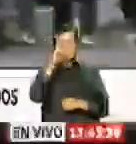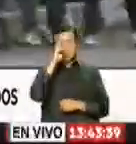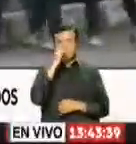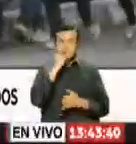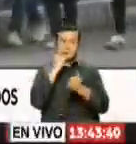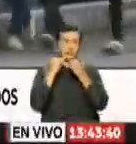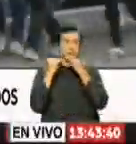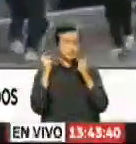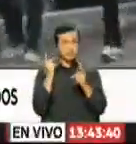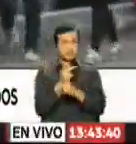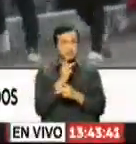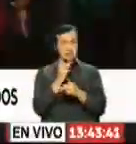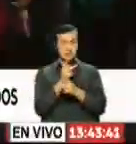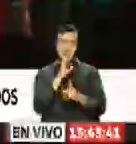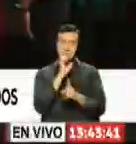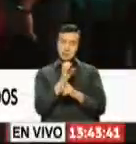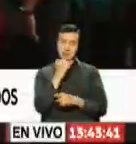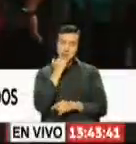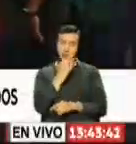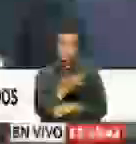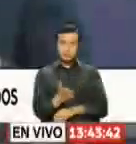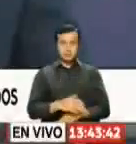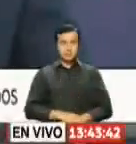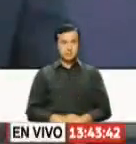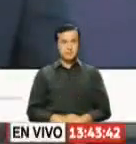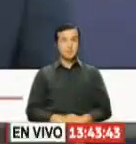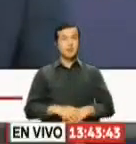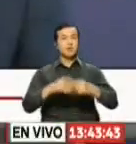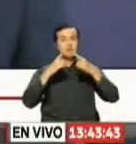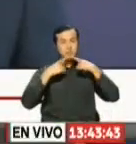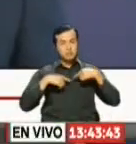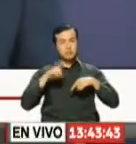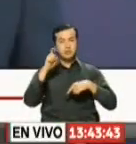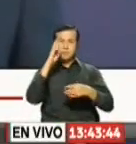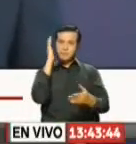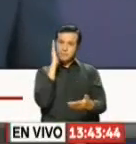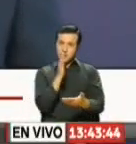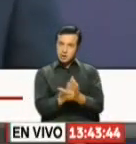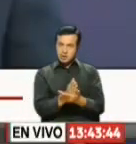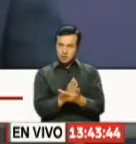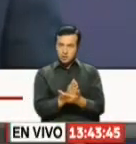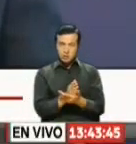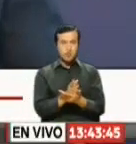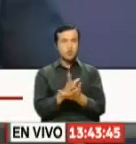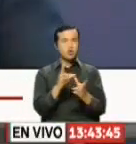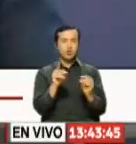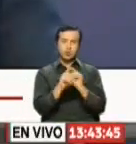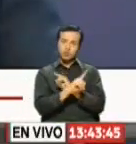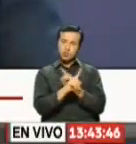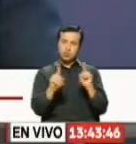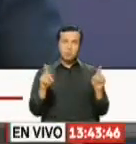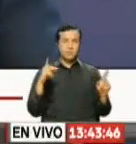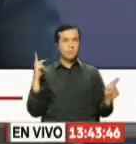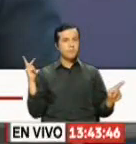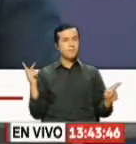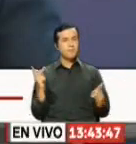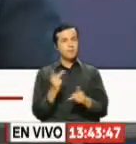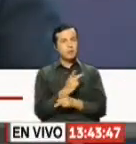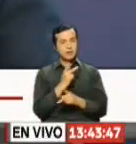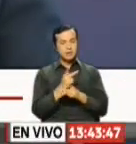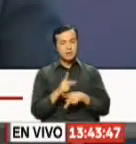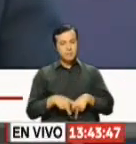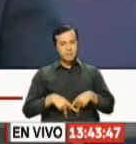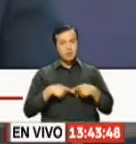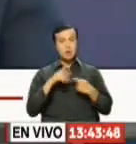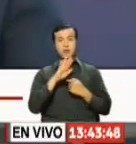inhumano y condenable. Yo les digo, deben desistir. no pongan en peligro la vida